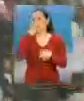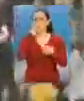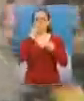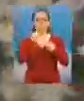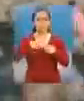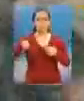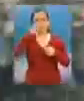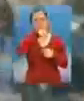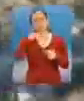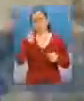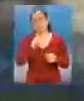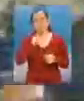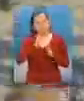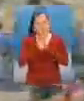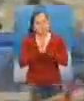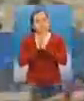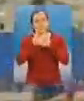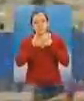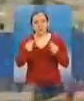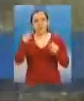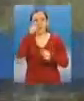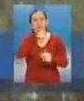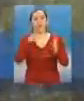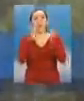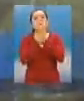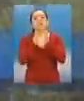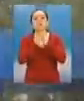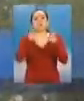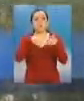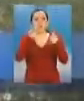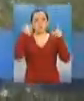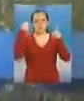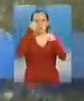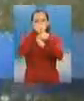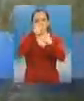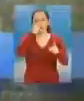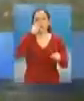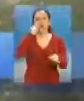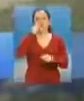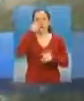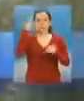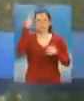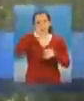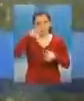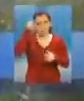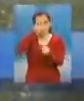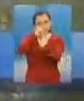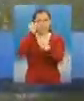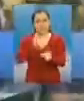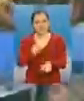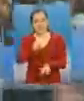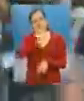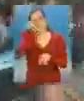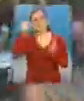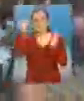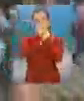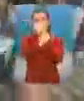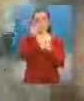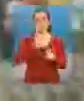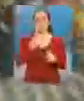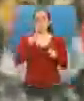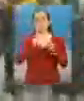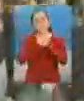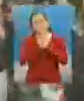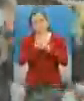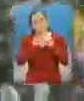exigen una mayor compensación por parte de la empresa responsable de este accidente, a pesar de que para los propietarios la situación